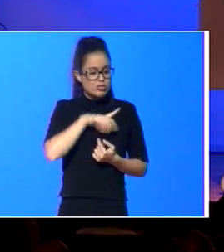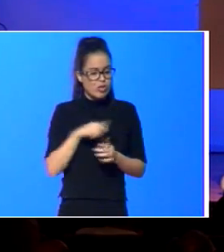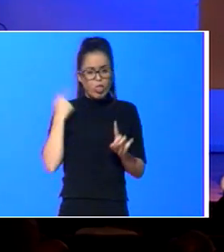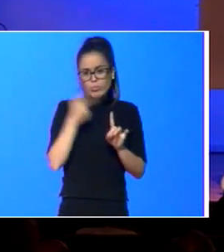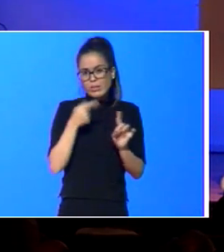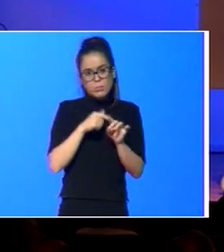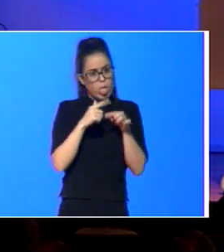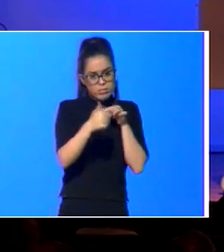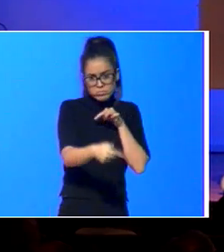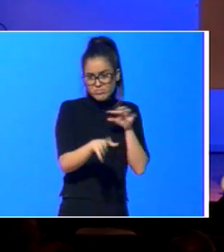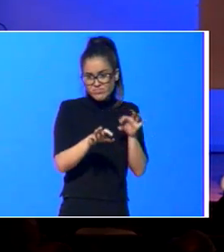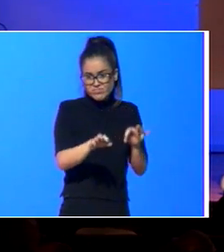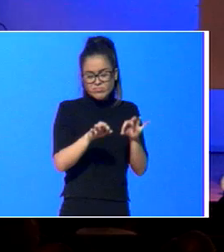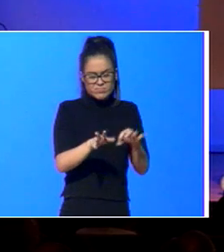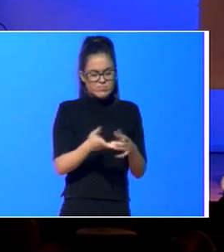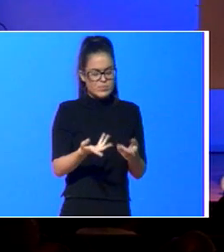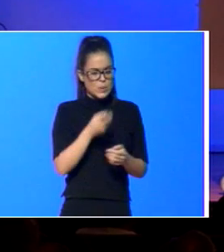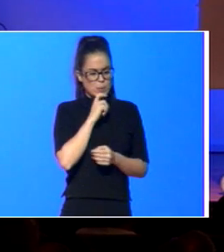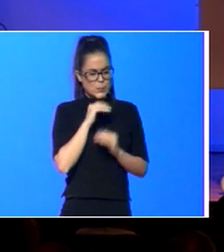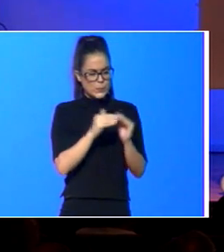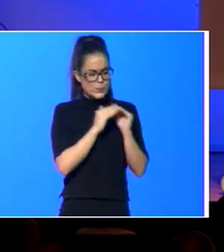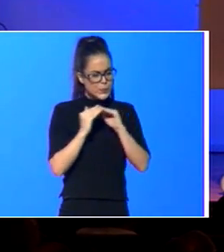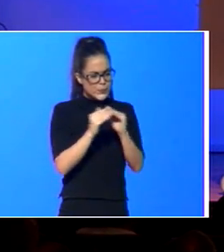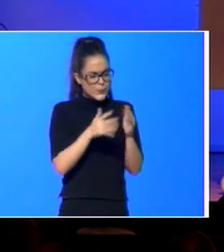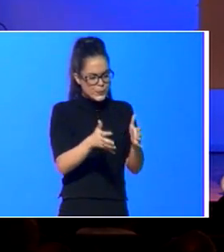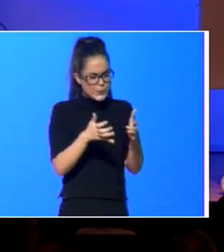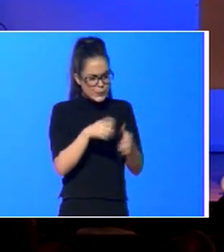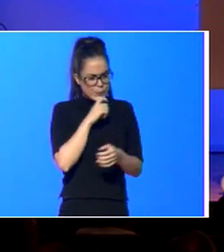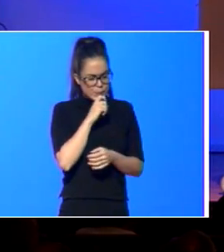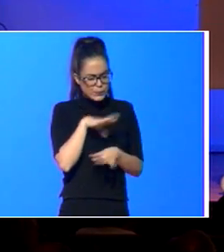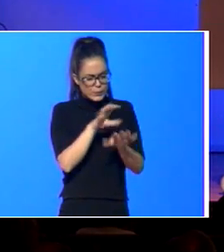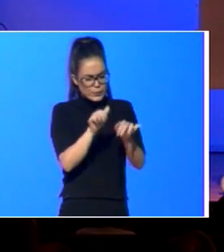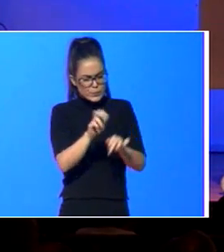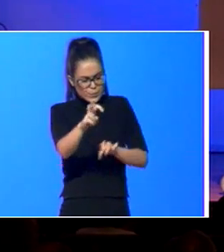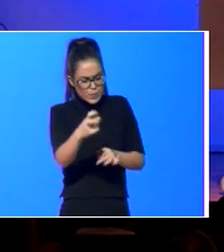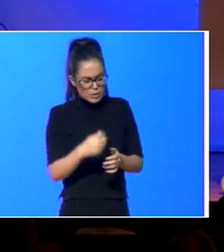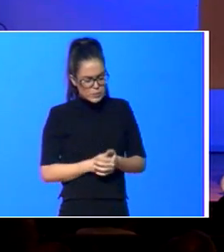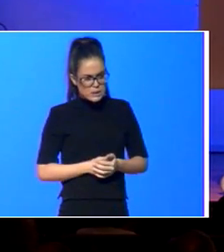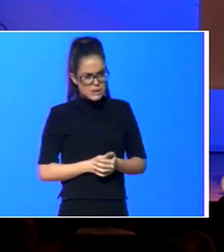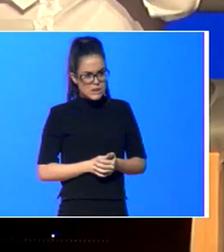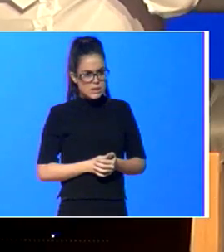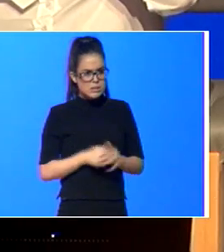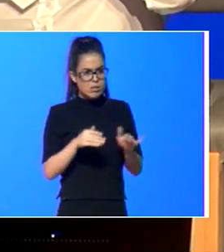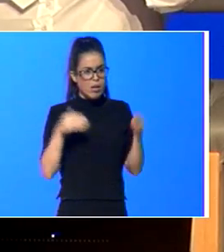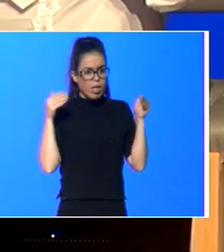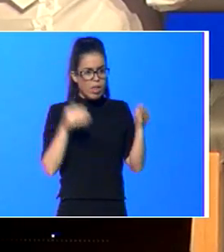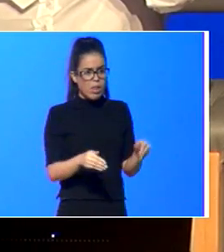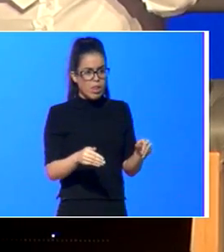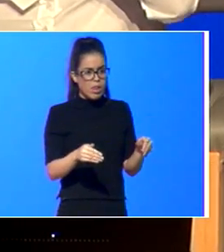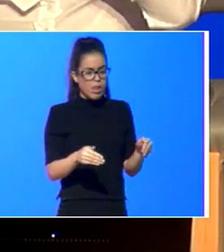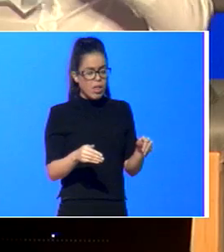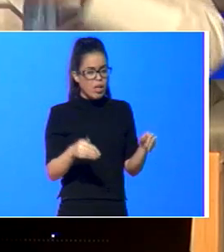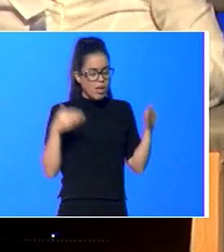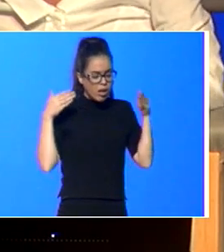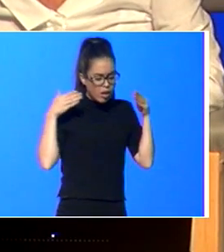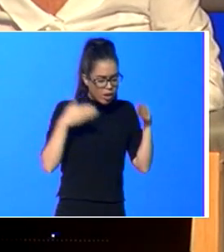da? Zelan, anistazun hori beste modu batera ulertu. Eta foko horrek, orain arte